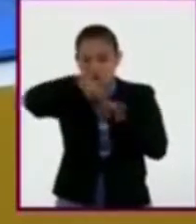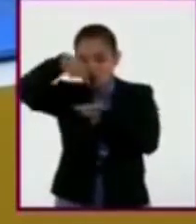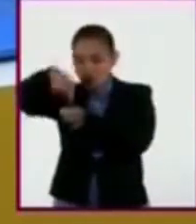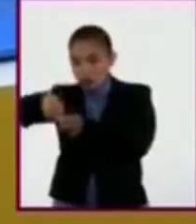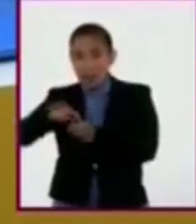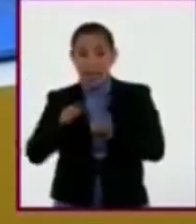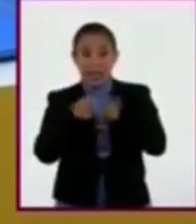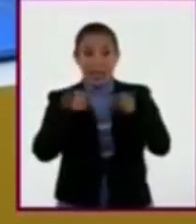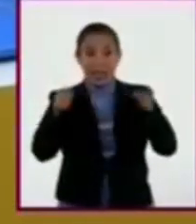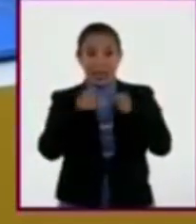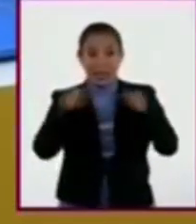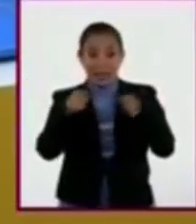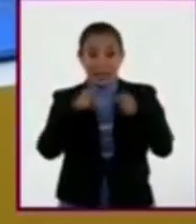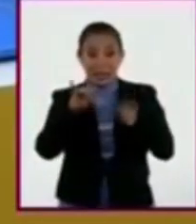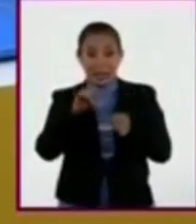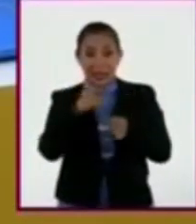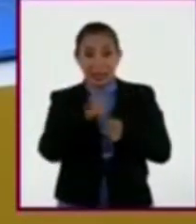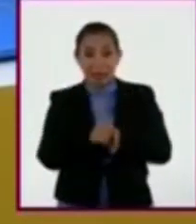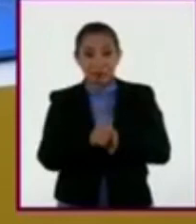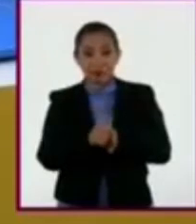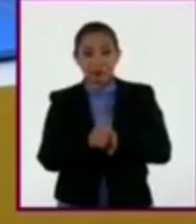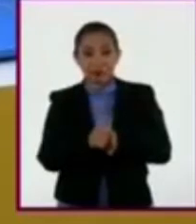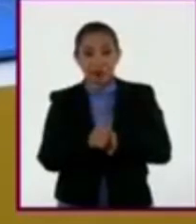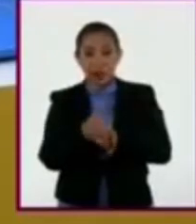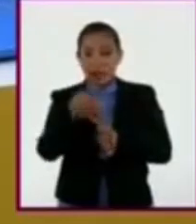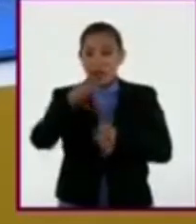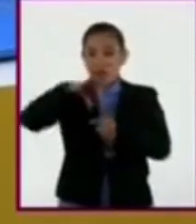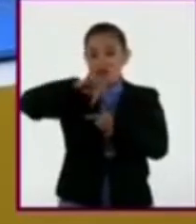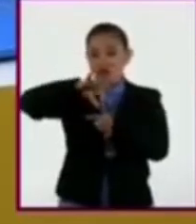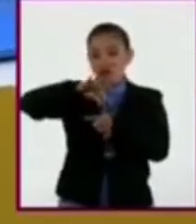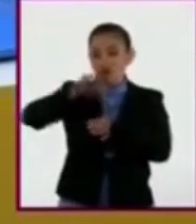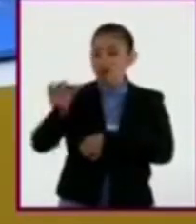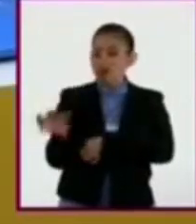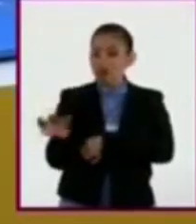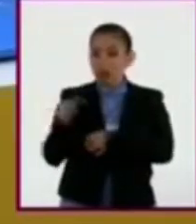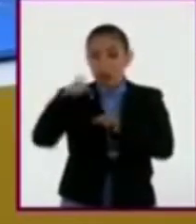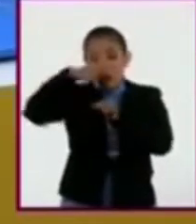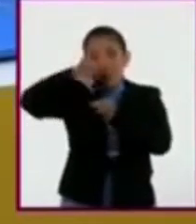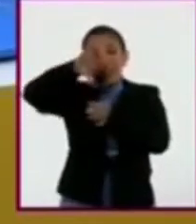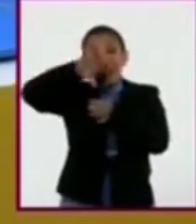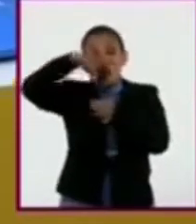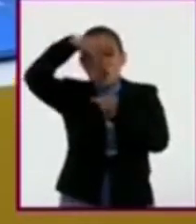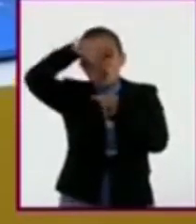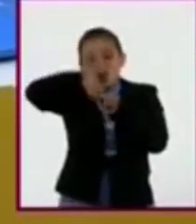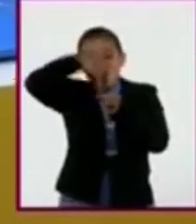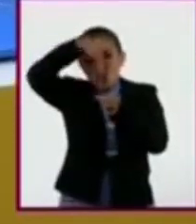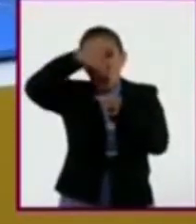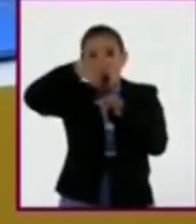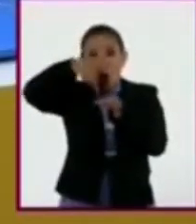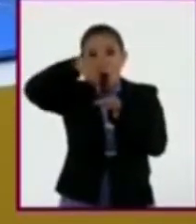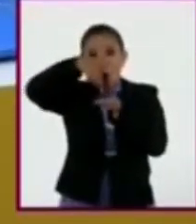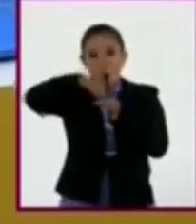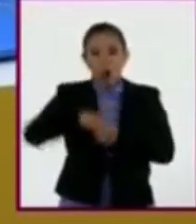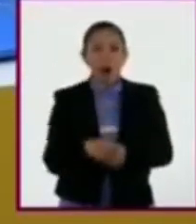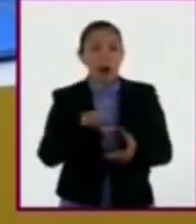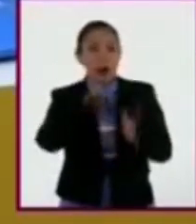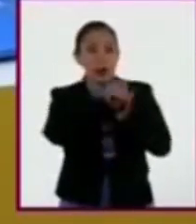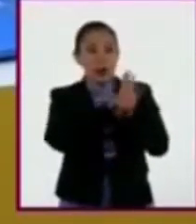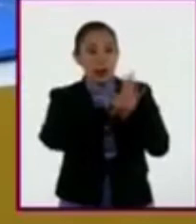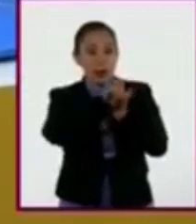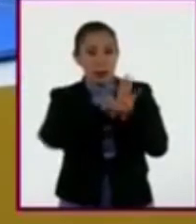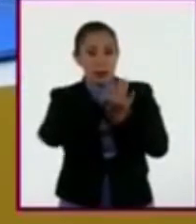Una liga. Una ficha, también perforada por el centro con un clavo. Pegamento.